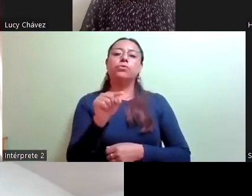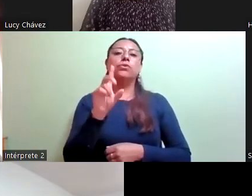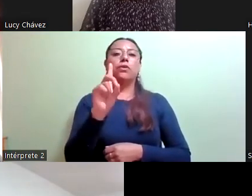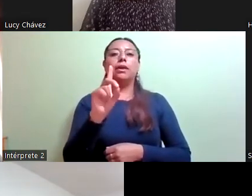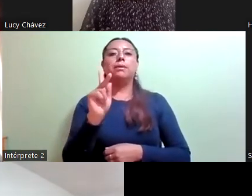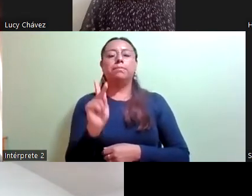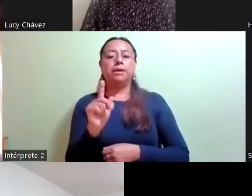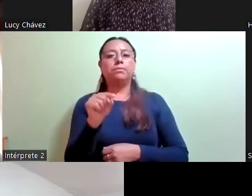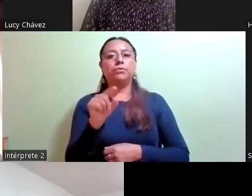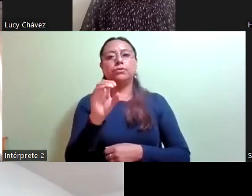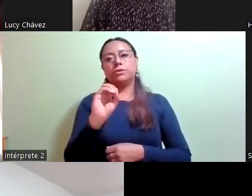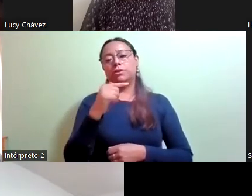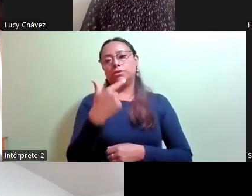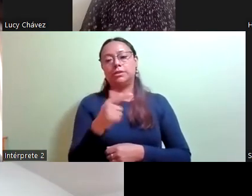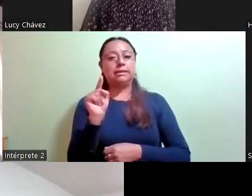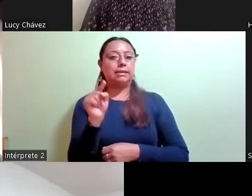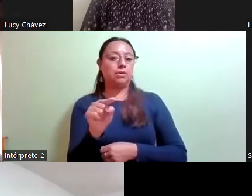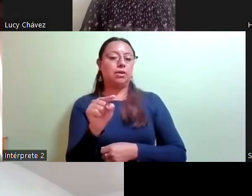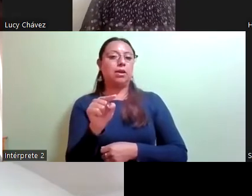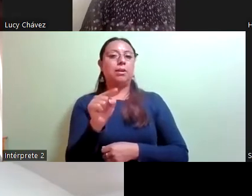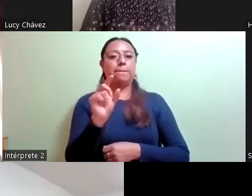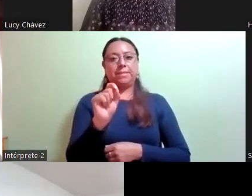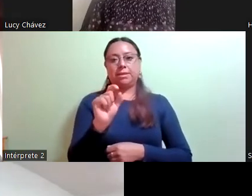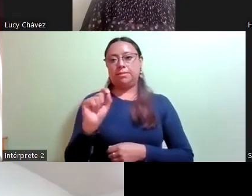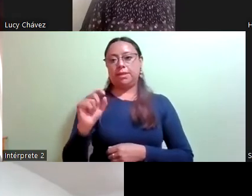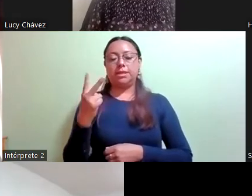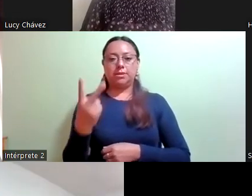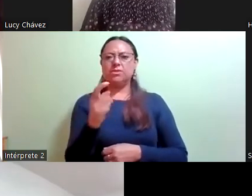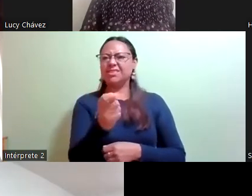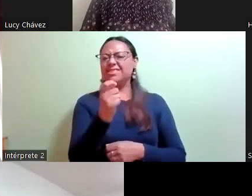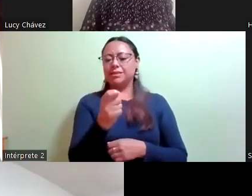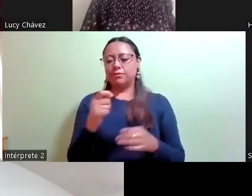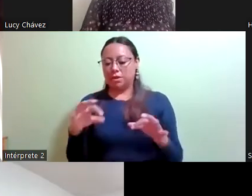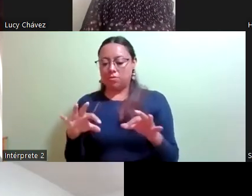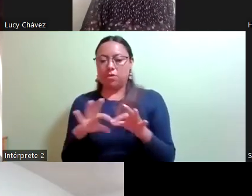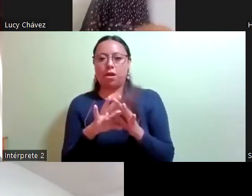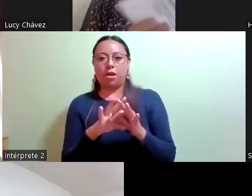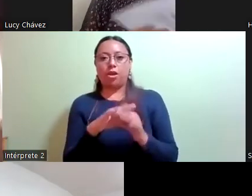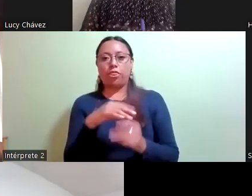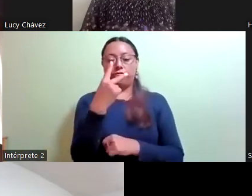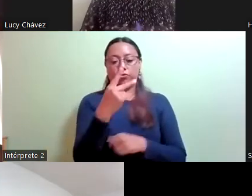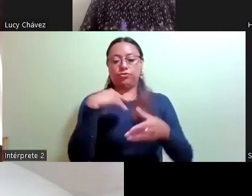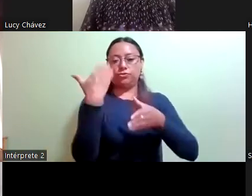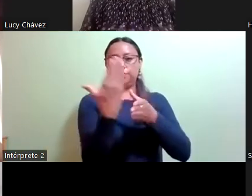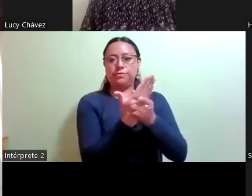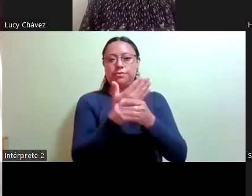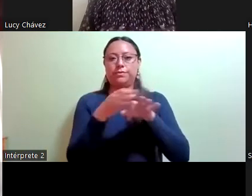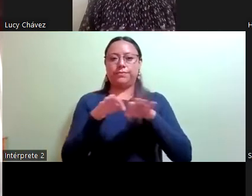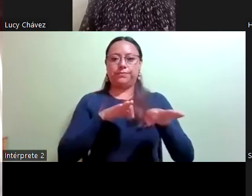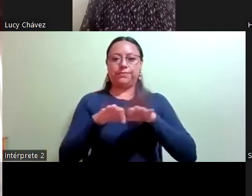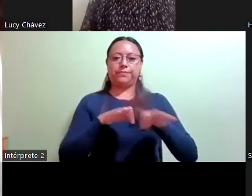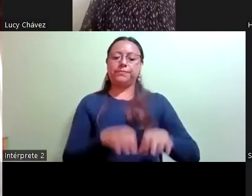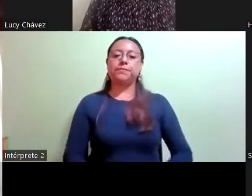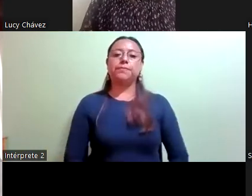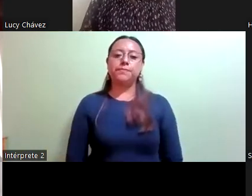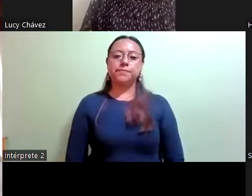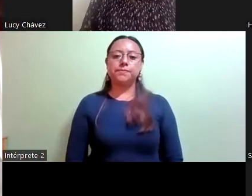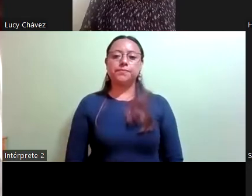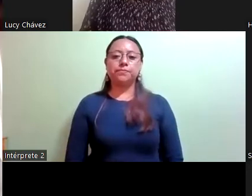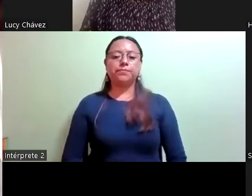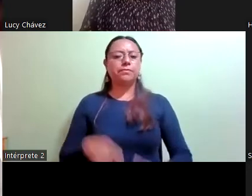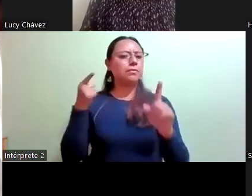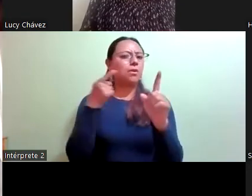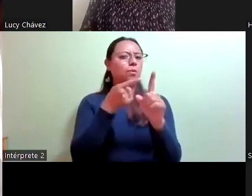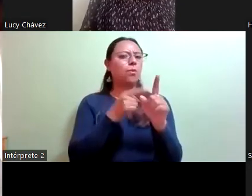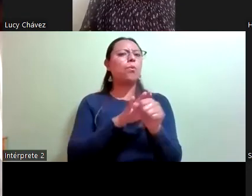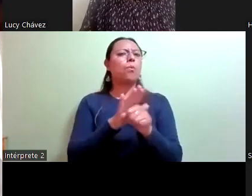RR.DP.0107 / 2022, el cual corresponde al anexo 2 de la carpeta de trabajo. Con el propósito de